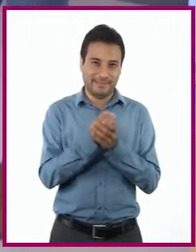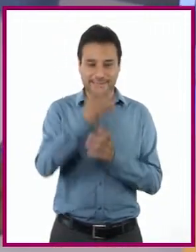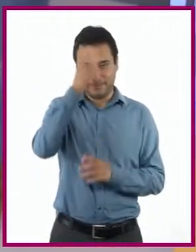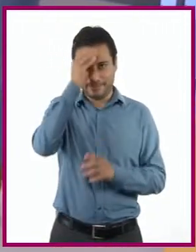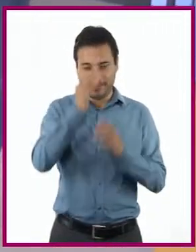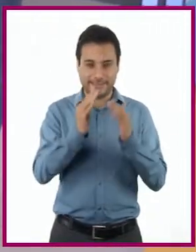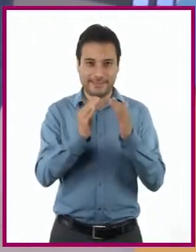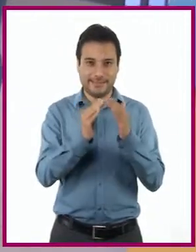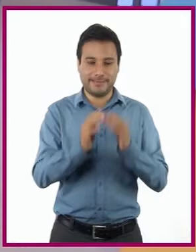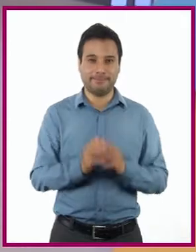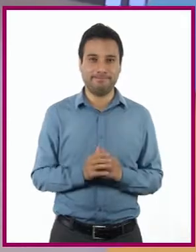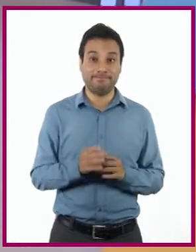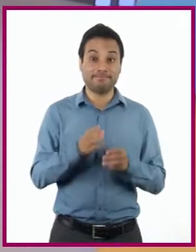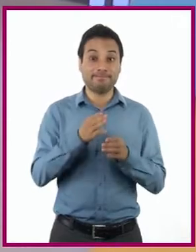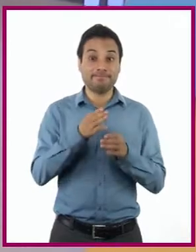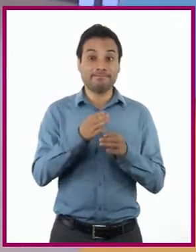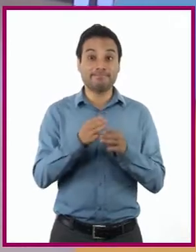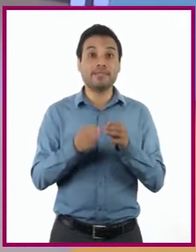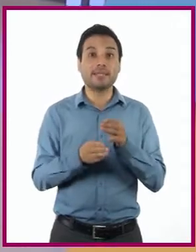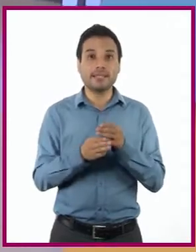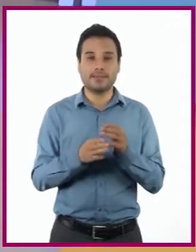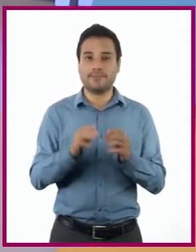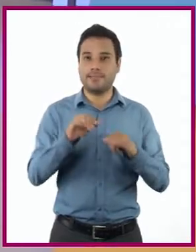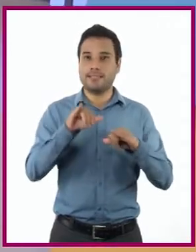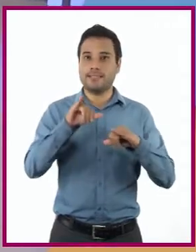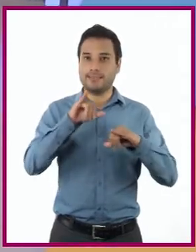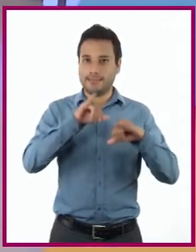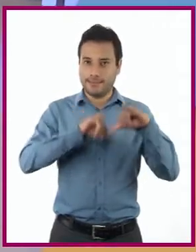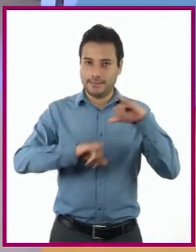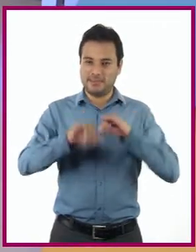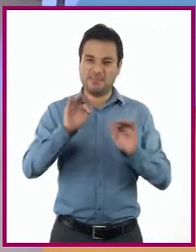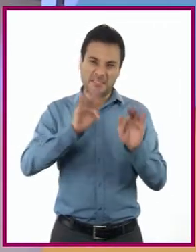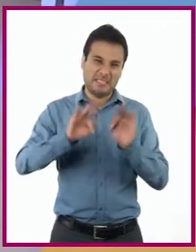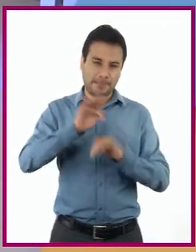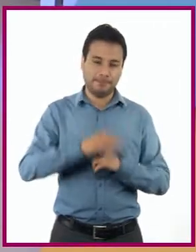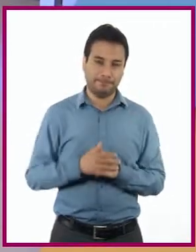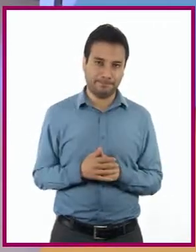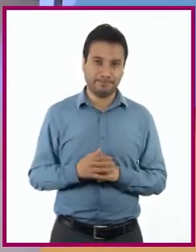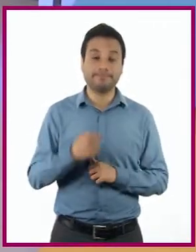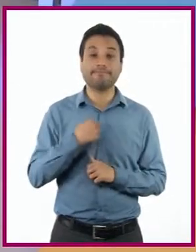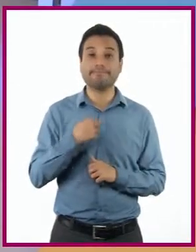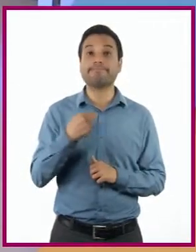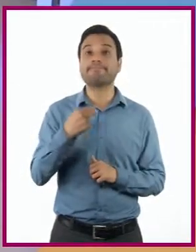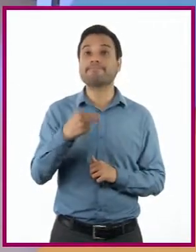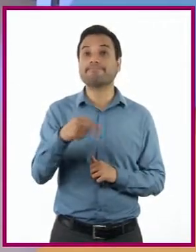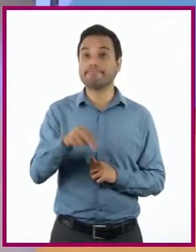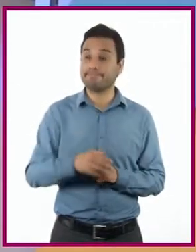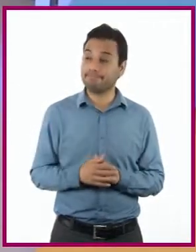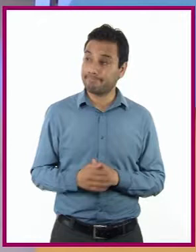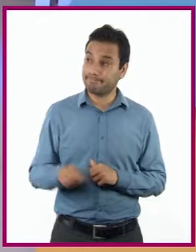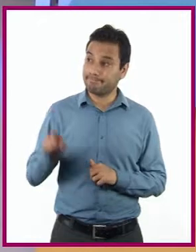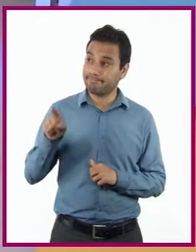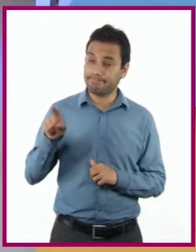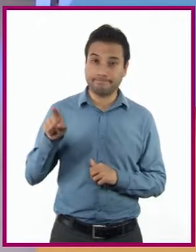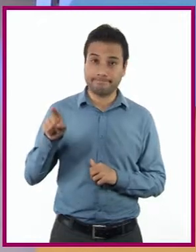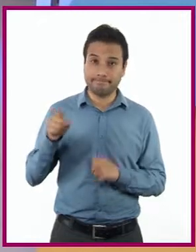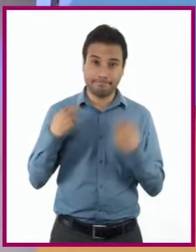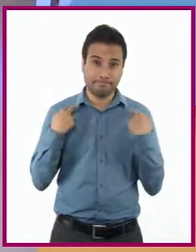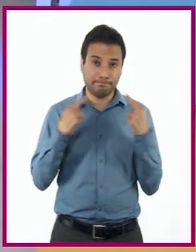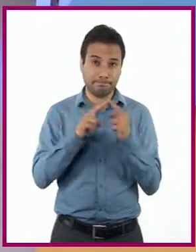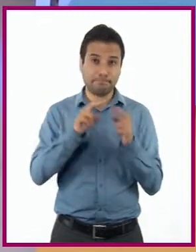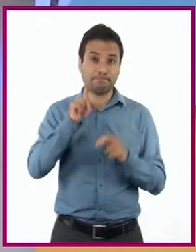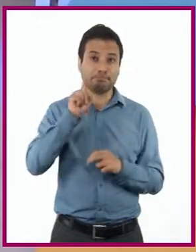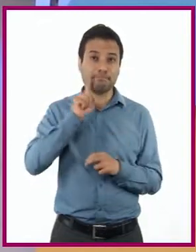Casa correspondiente a la asignatura de Ciencias Física. Mi nombre es Leslie Mendívil y en esta ocasión le damos la bienvenida a